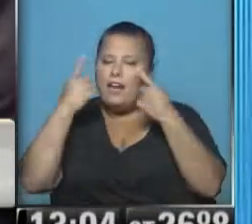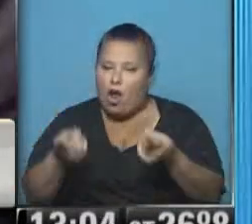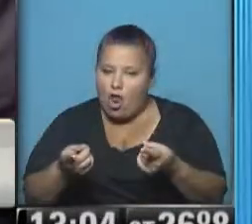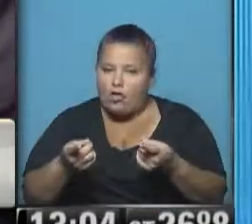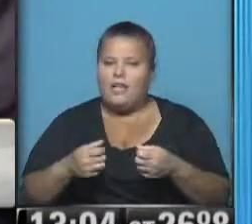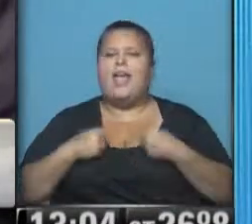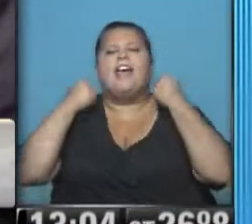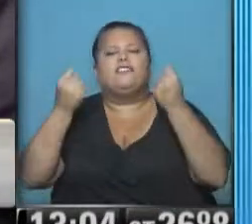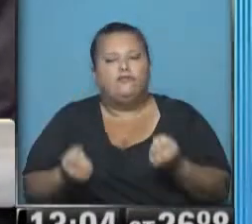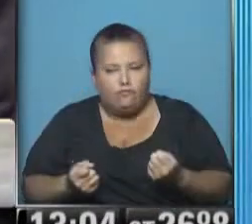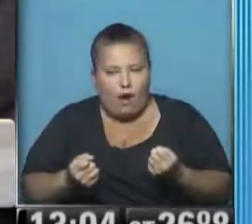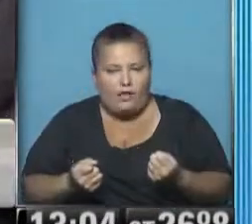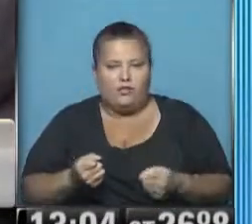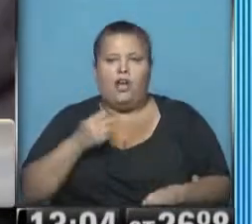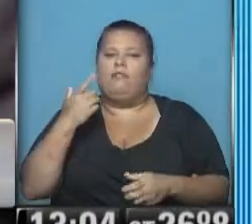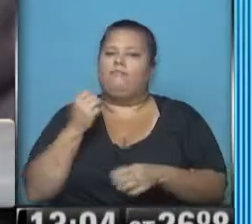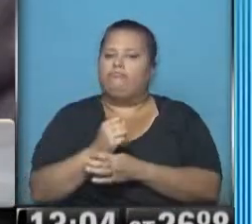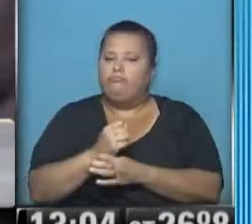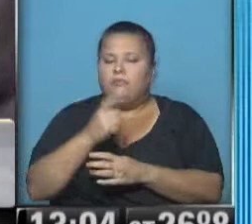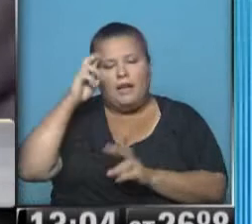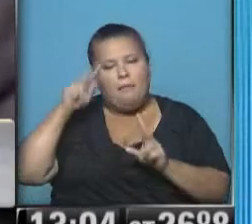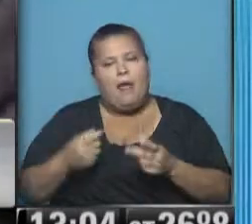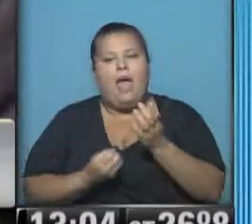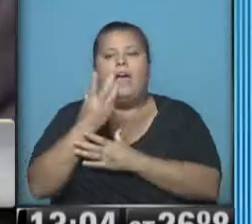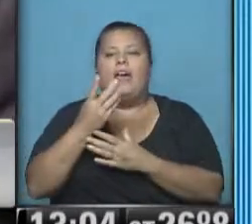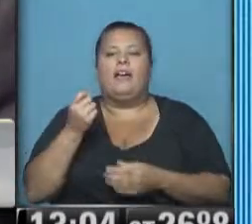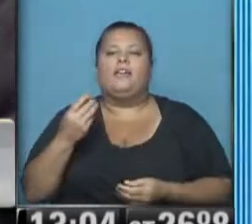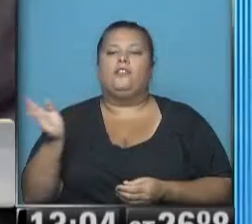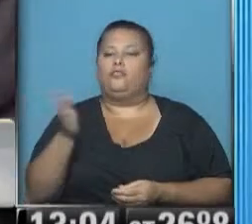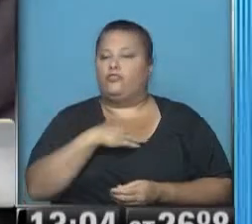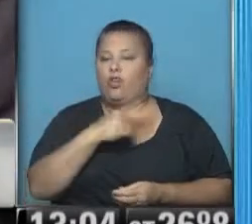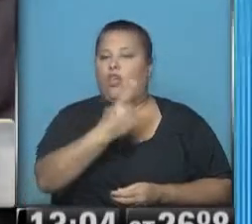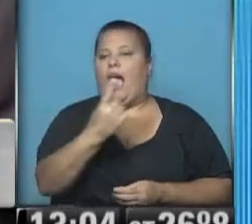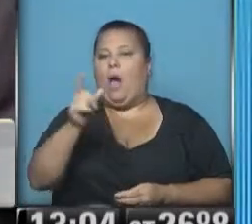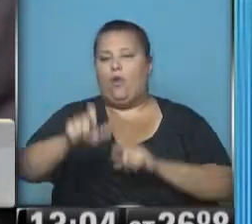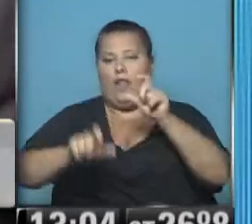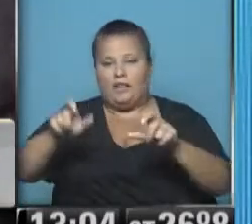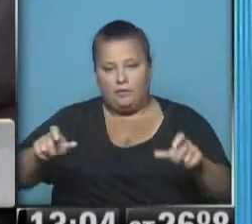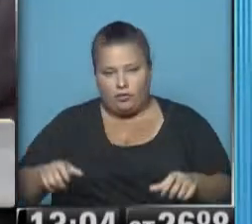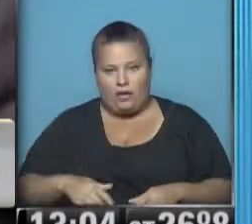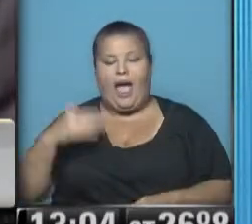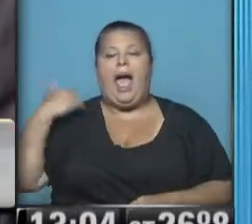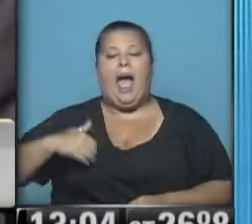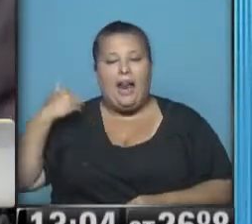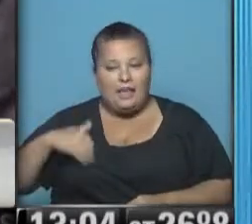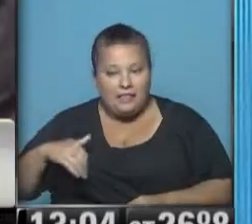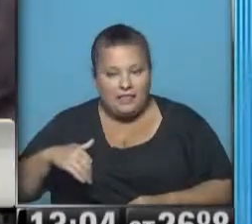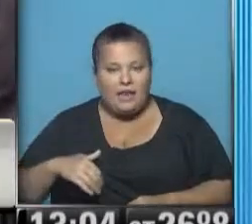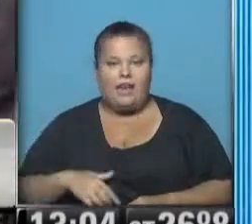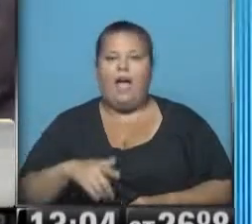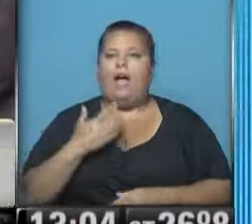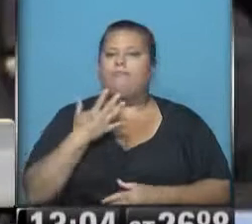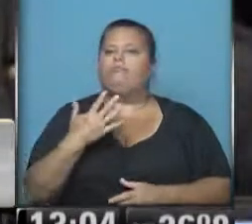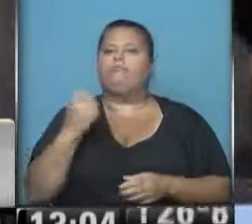al esfuerzo y al talento creativo de todos y cada uno de ustedes. Argentina se